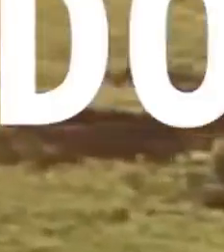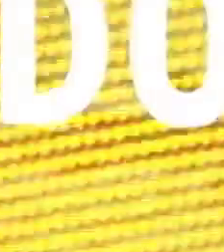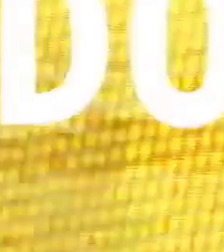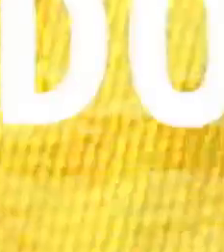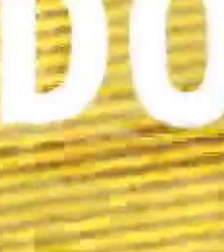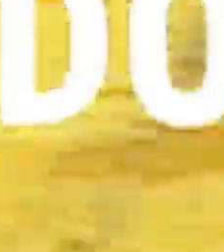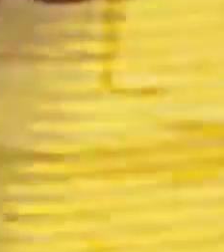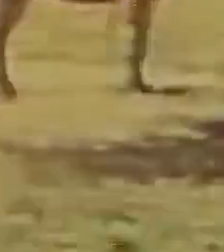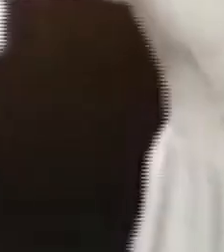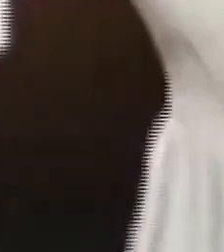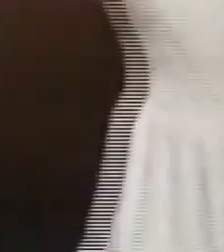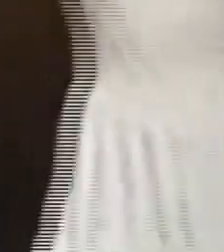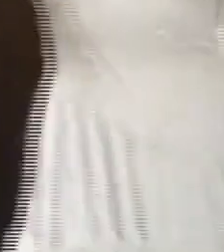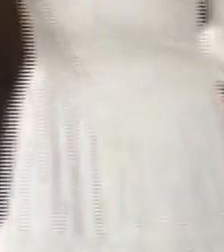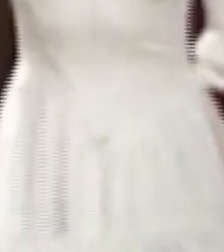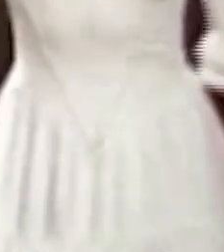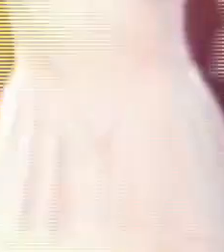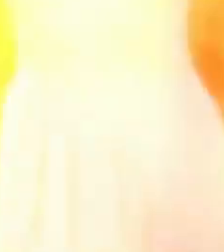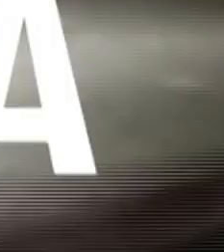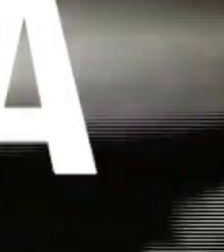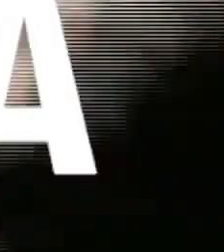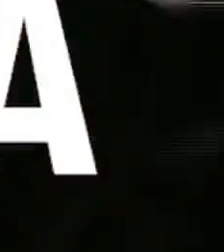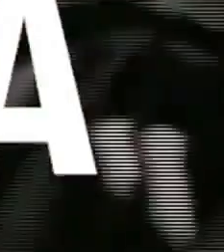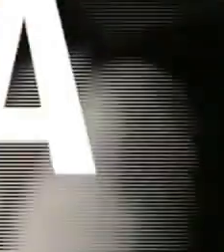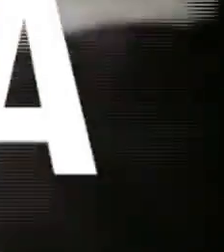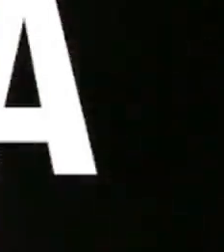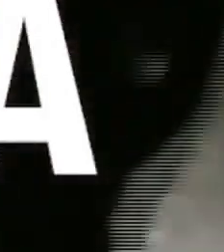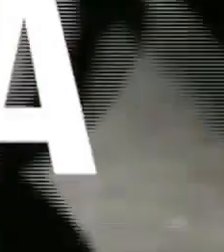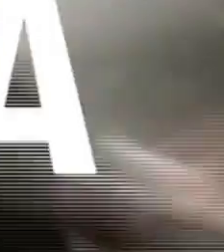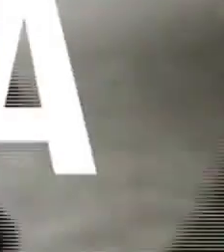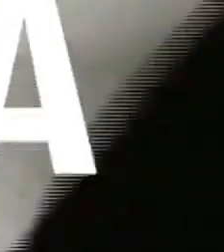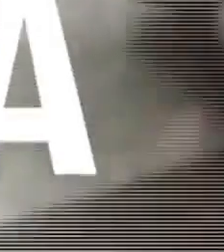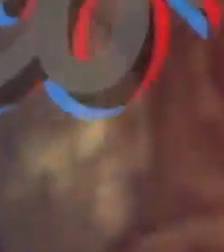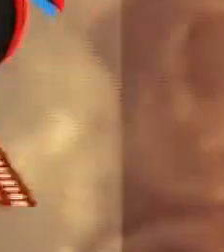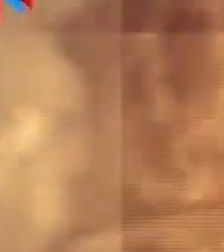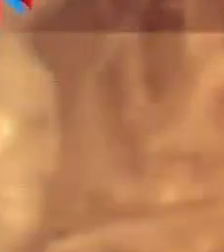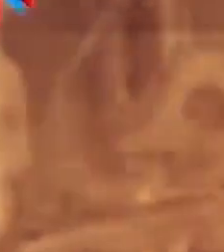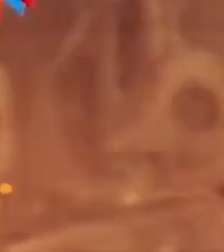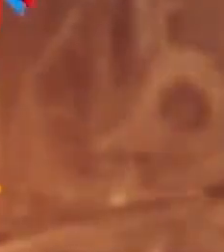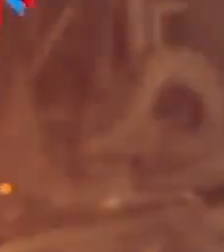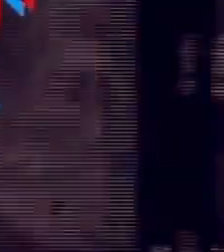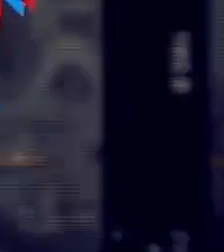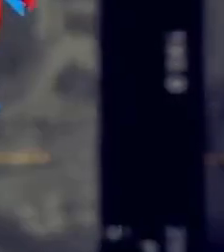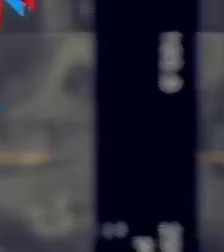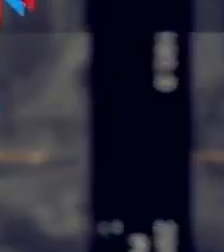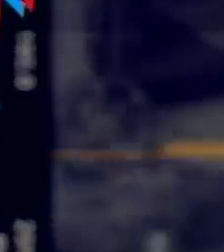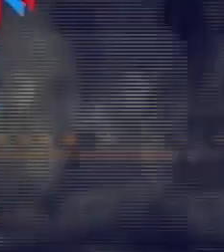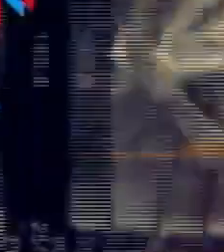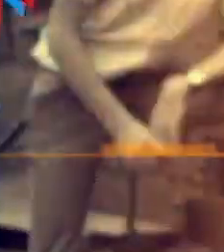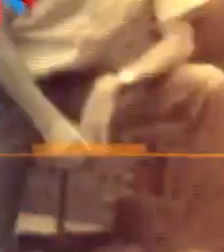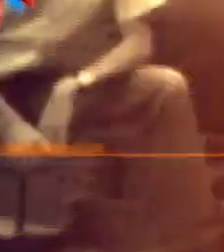Dobles, Tatamundo y la coreografía Mariana Pineda en Cine Tico Clásico,